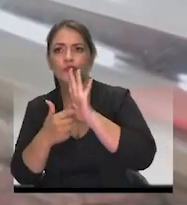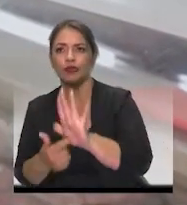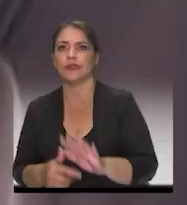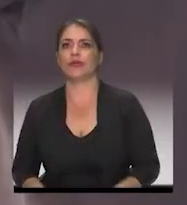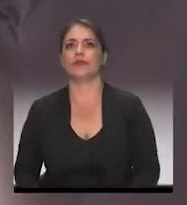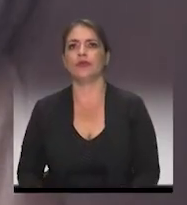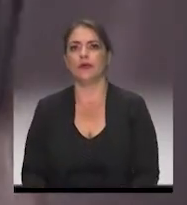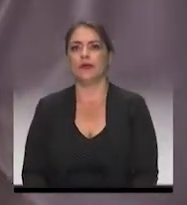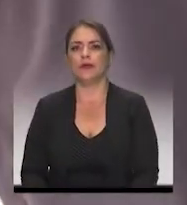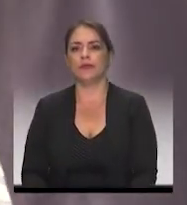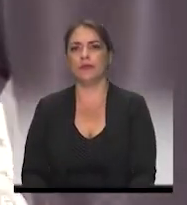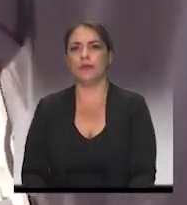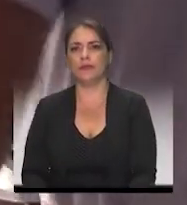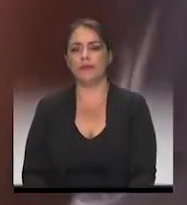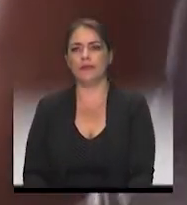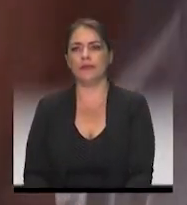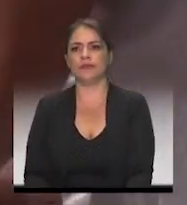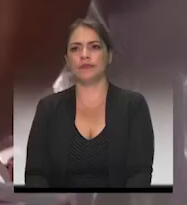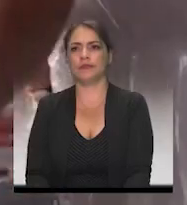inmediatamente termina.